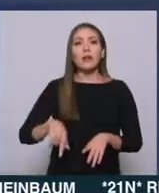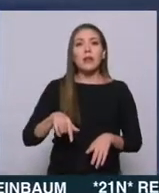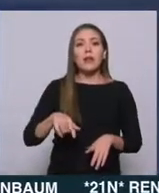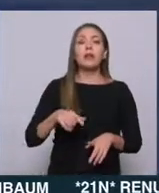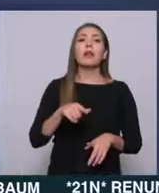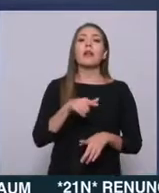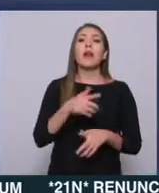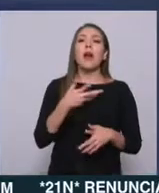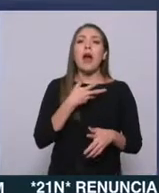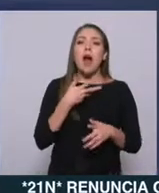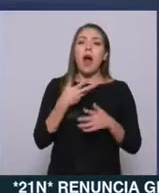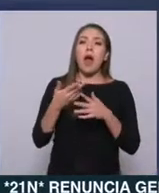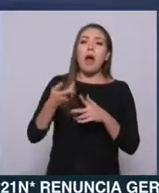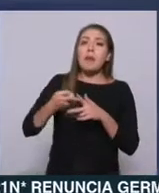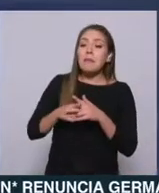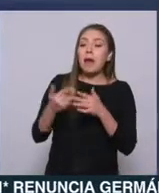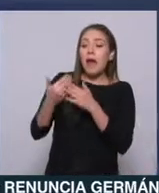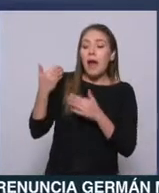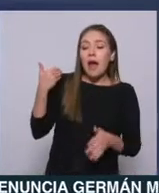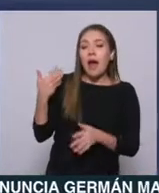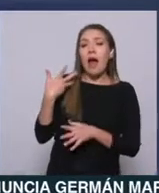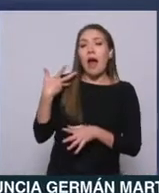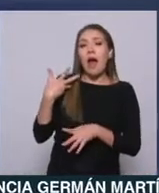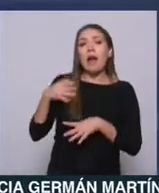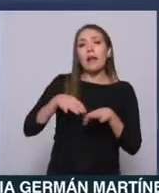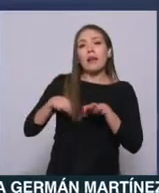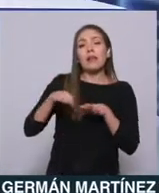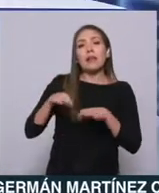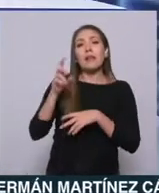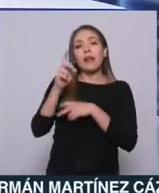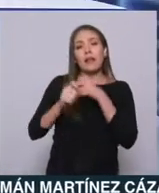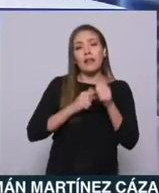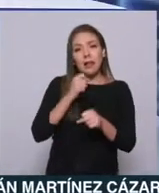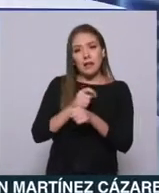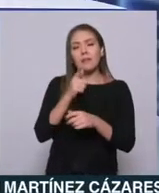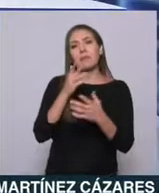30 años, entonces vayan a visitarnos en las subastas de Morton. Muchas gracias por la invitación. Muchas gracias.